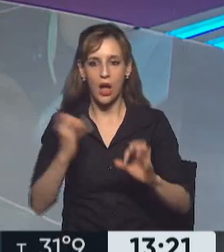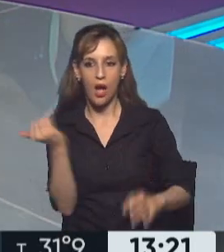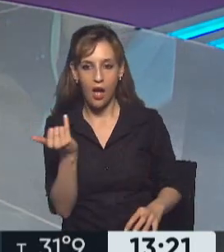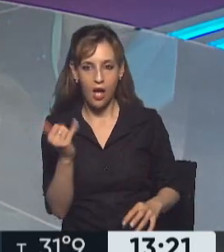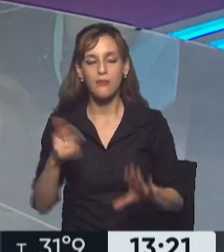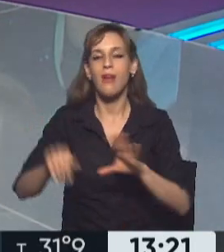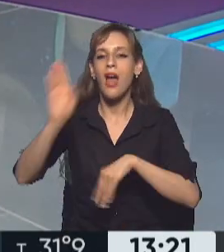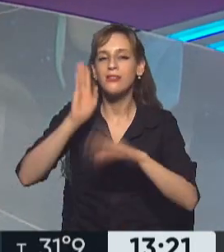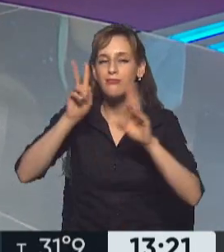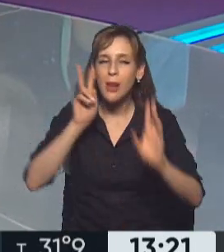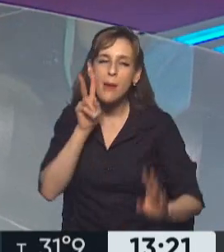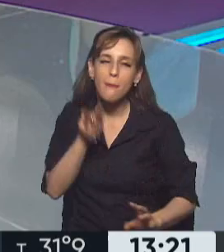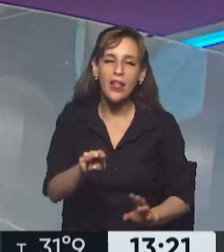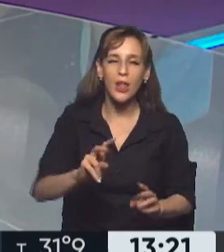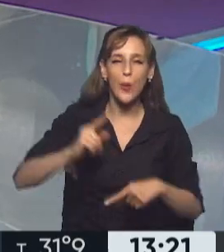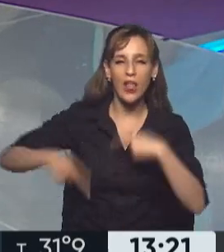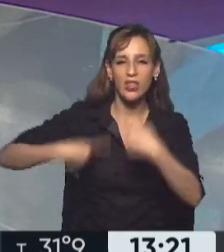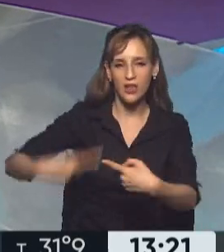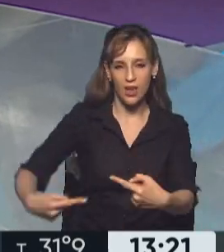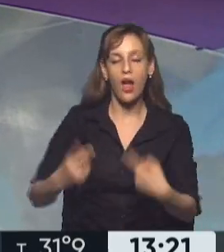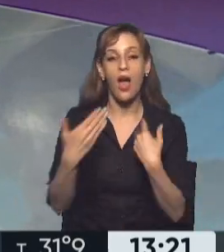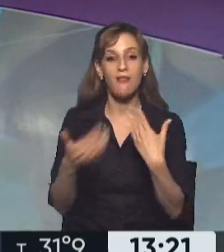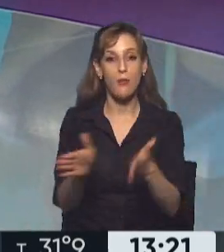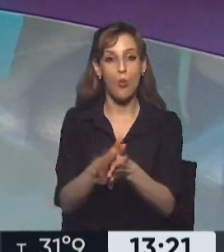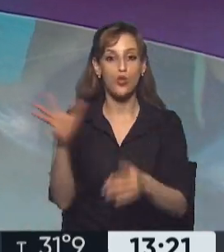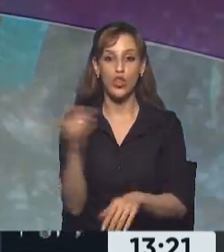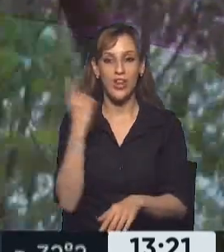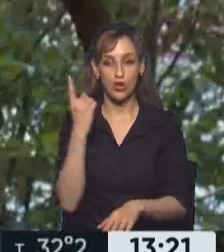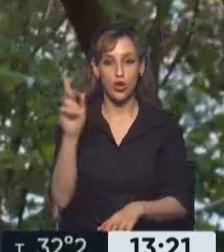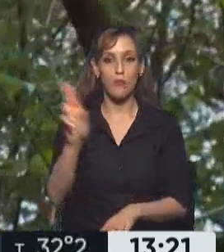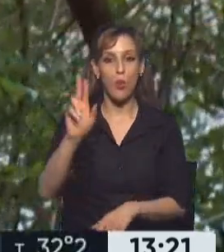indigenista contemporánea. Hablamos con su directora, Daniela Sellaro.